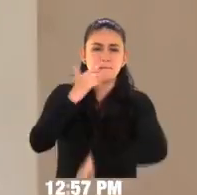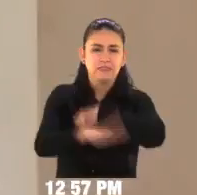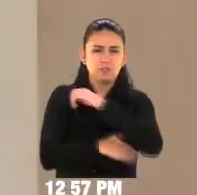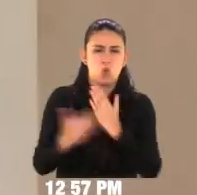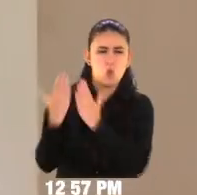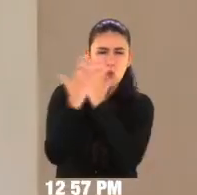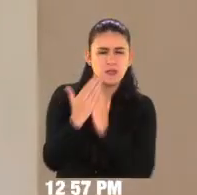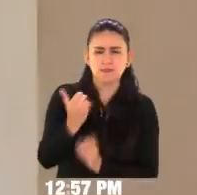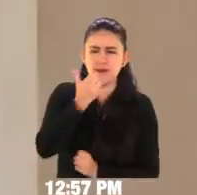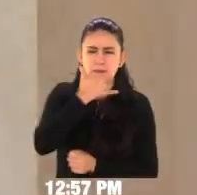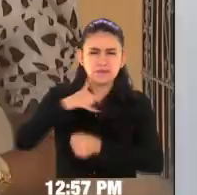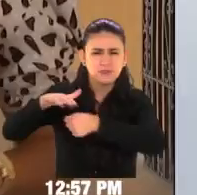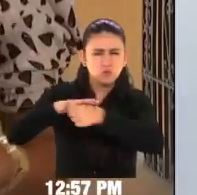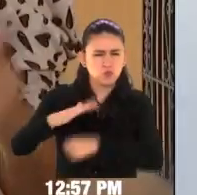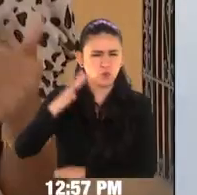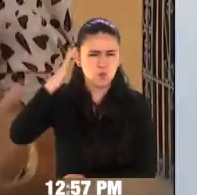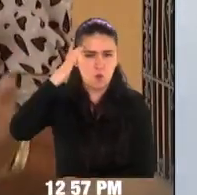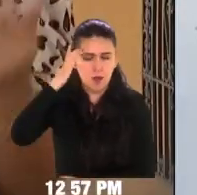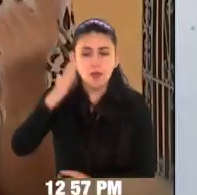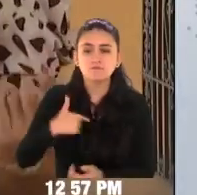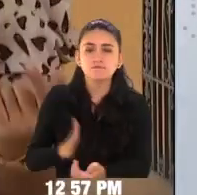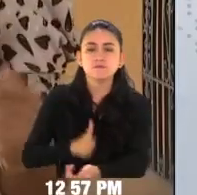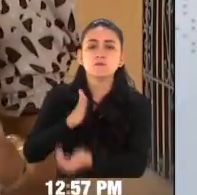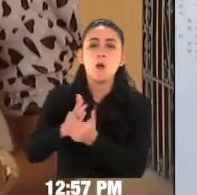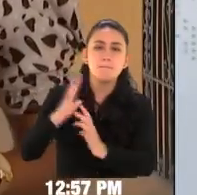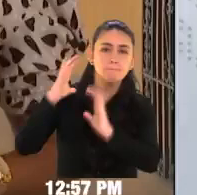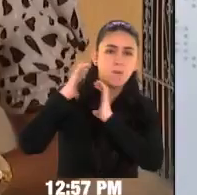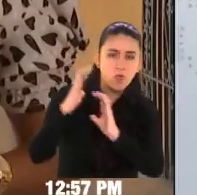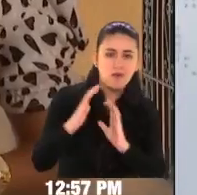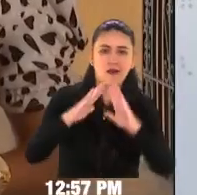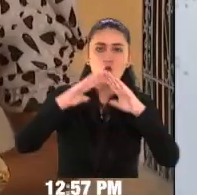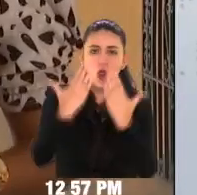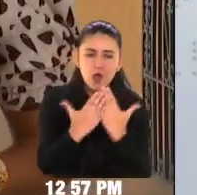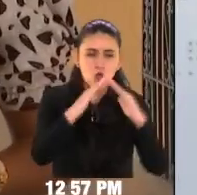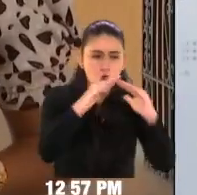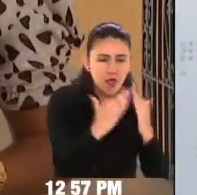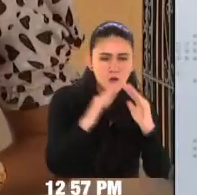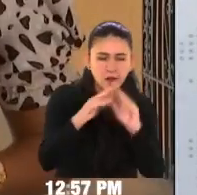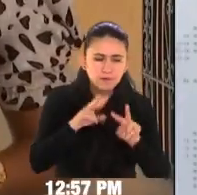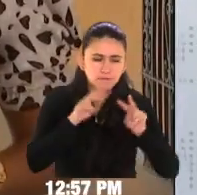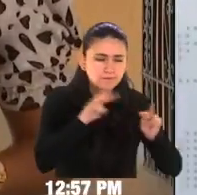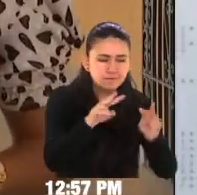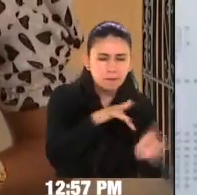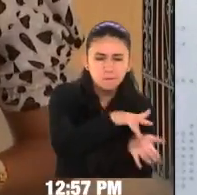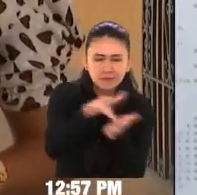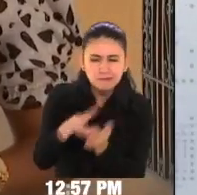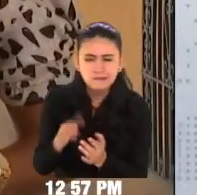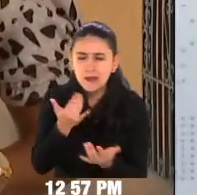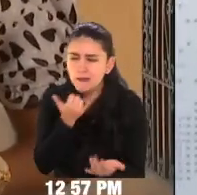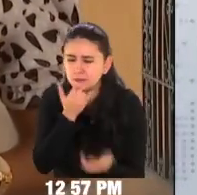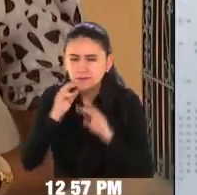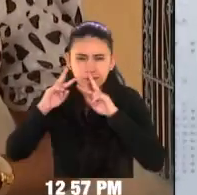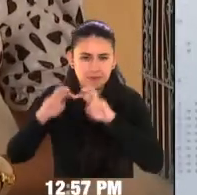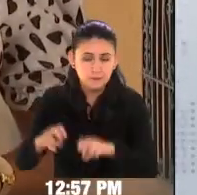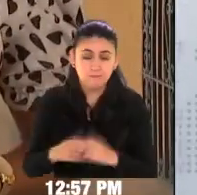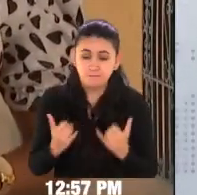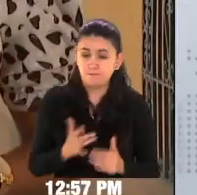evaluar este caso y además visitar las bodegas y las escuelas donde se seguirá entregando el plan de alimentación escolar.